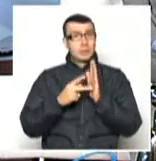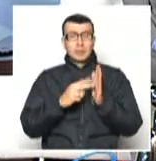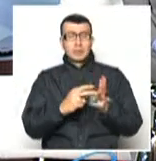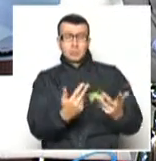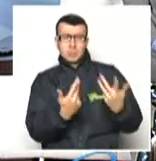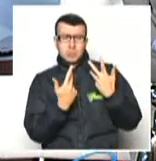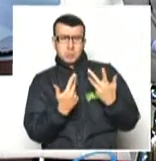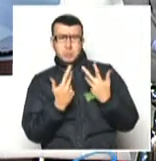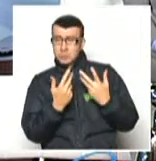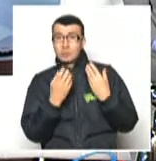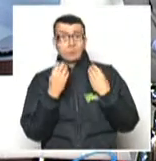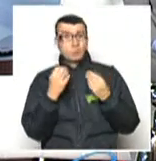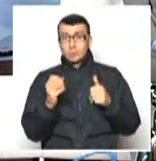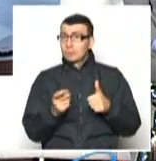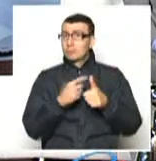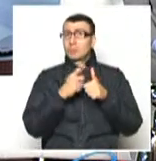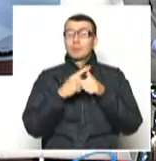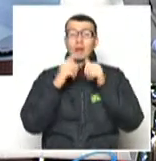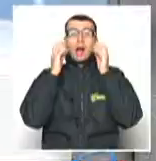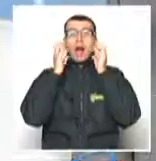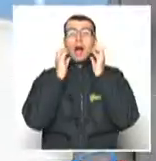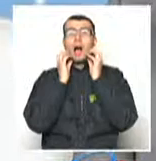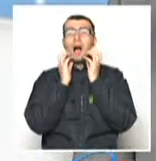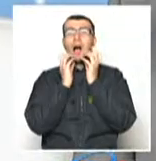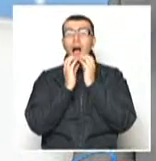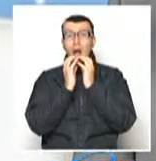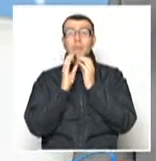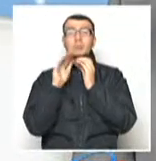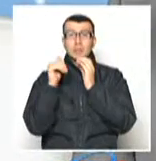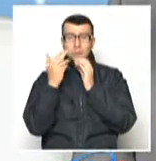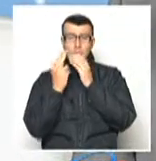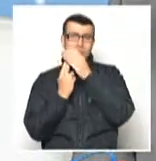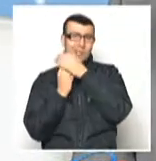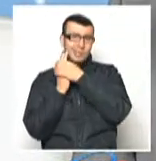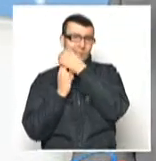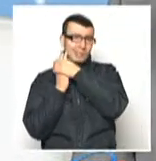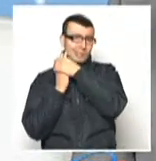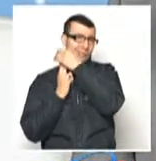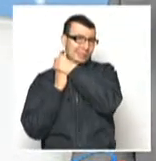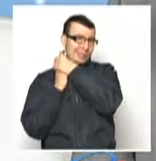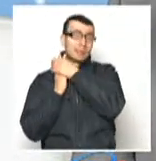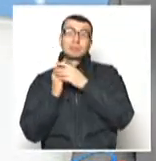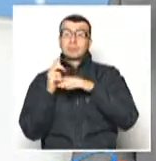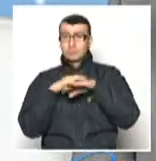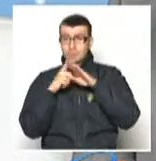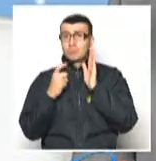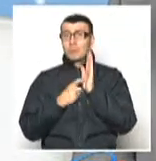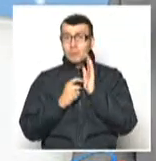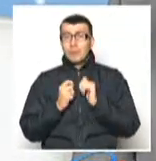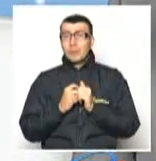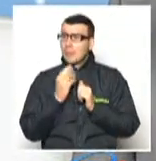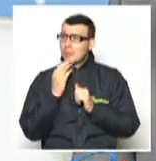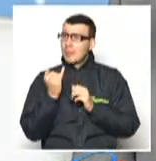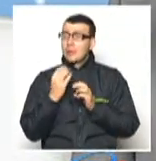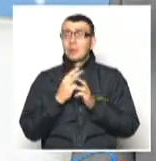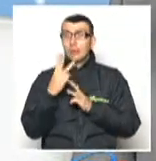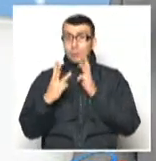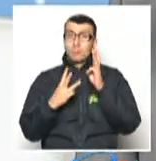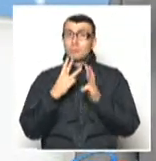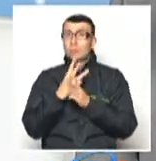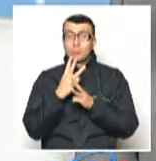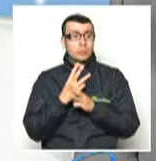primero en el área maxilofacial y luego en el área implantológica. Como decíamos ahorita, en el mundo los